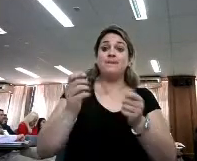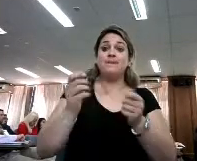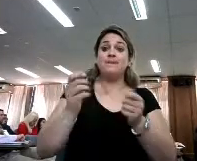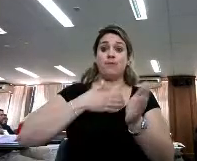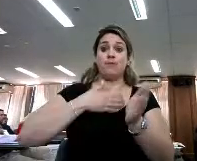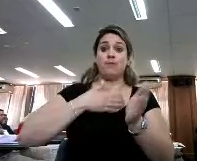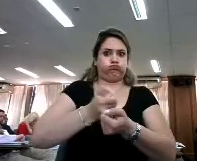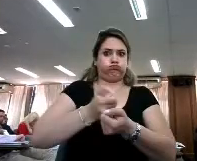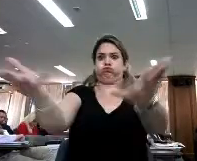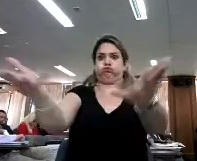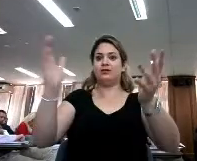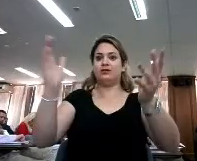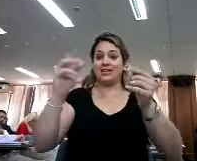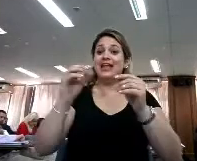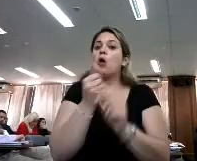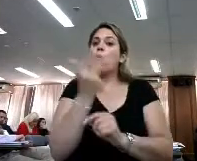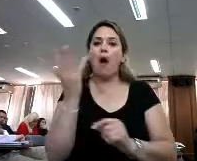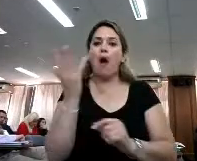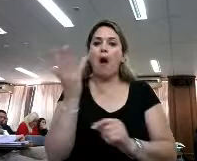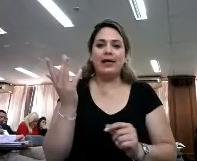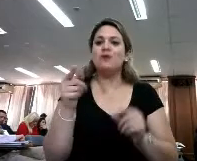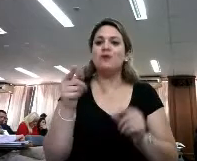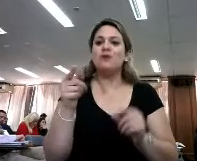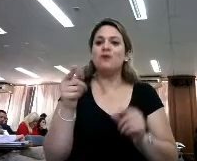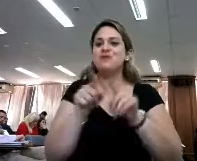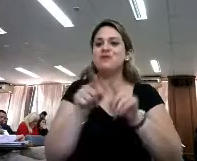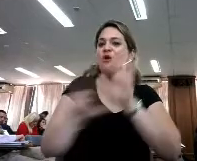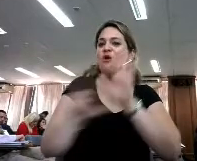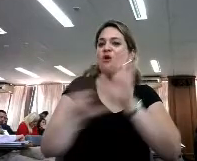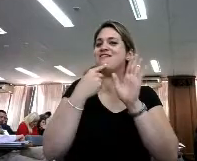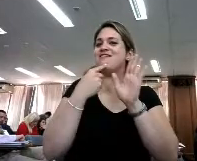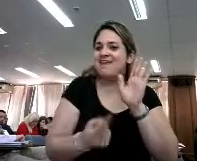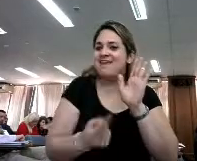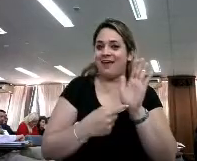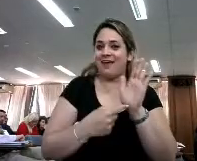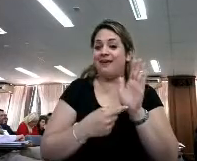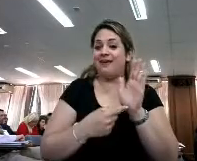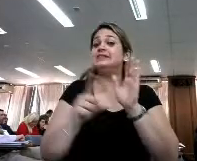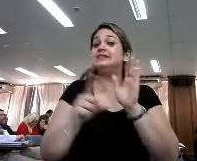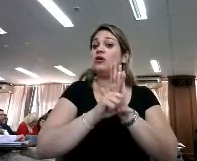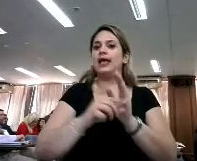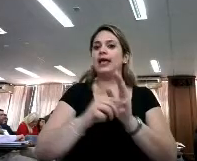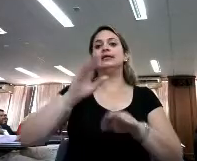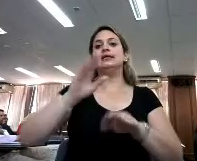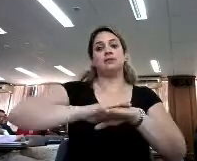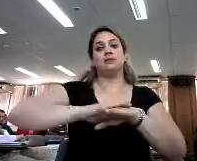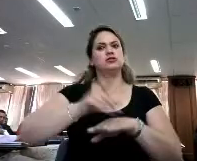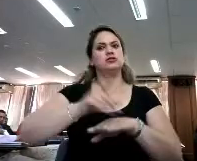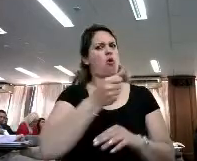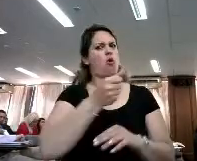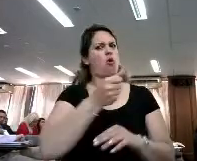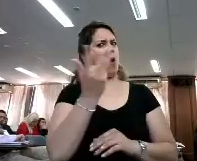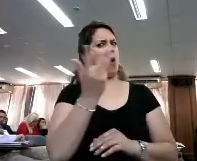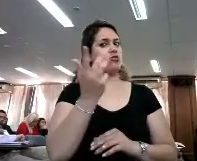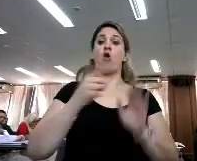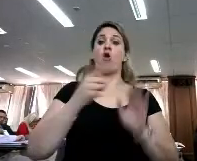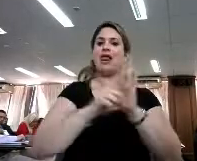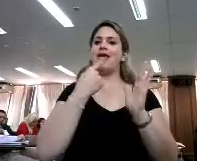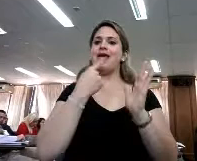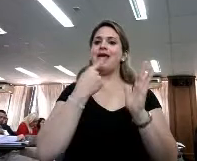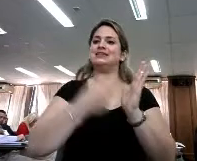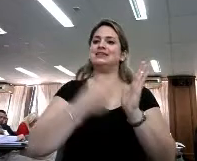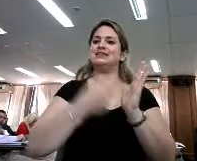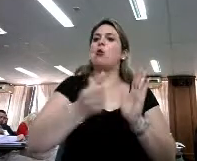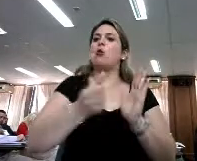número determinado de ejemplares, tal cual como lo dice la ley. Y si no, la ley lo asume. Si usted no define cuántos ejemplares,